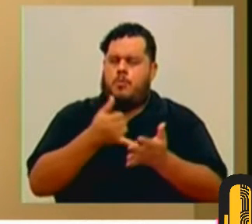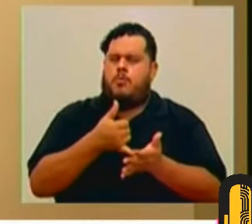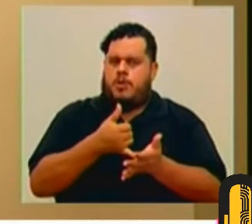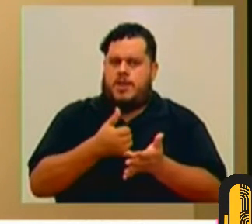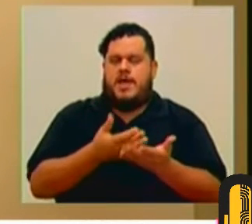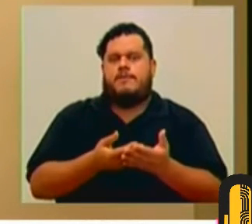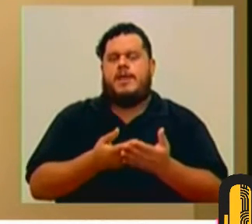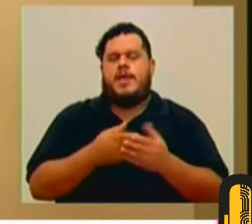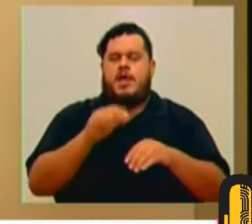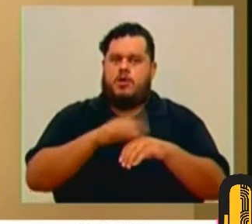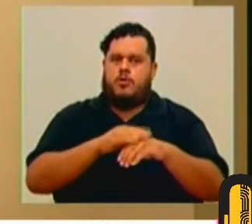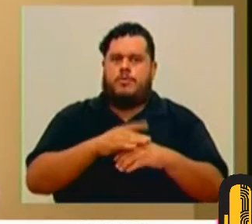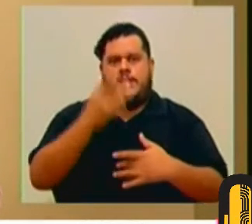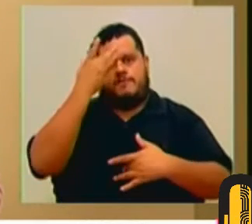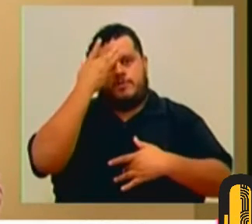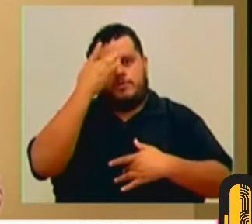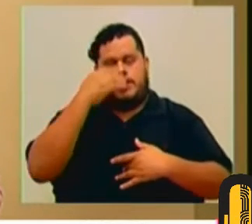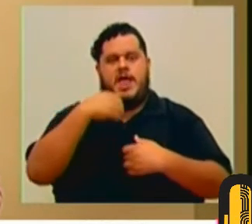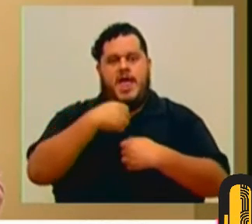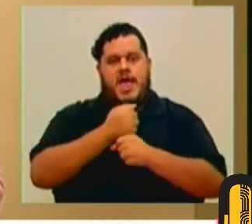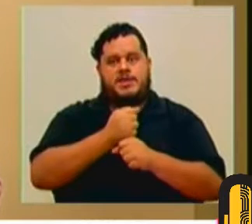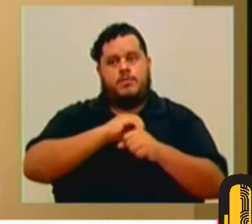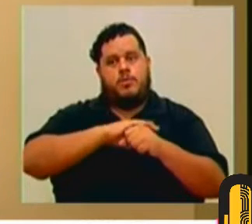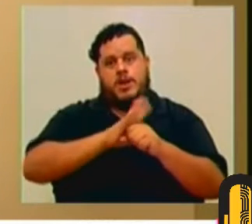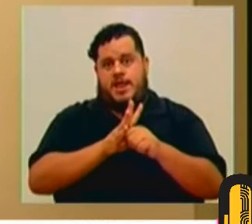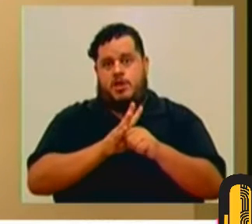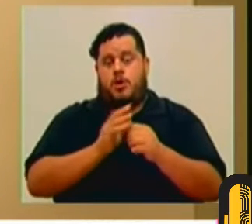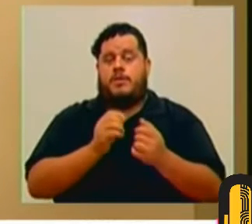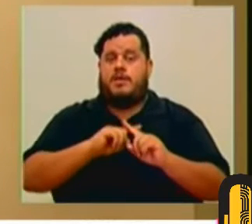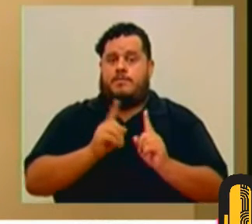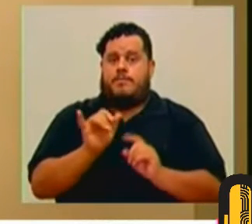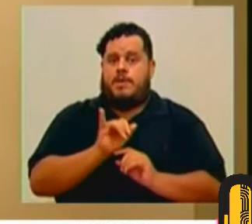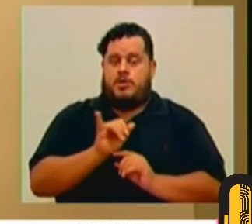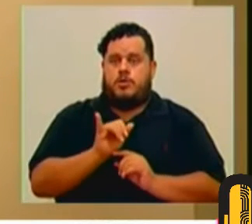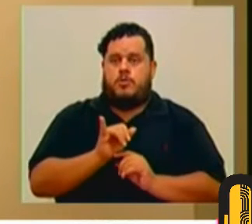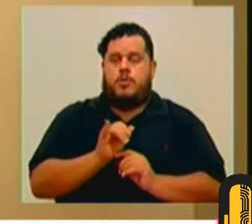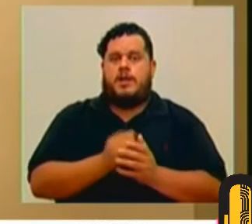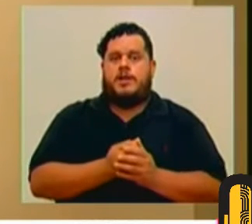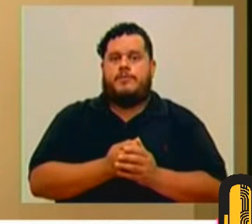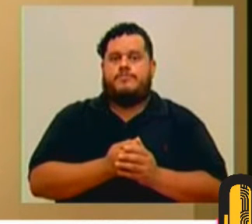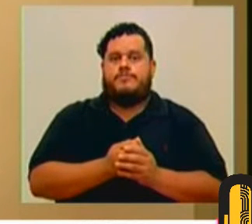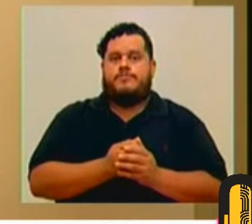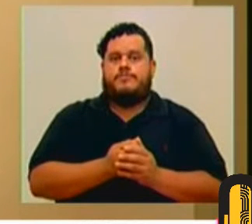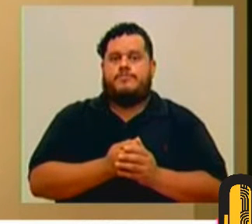la enfermedad producida por el SARS-CoV-2, pero además por su comorbilidad